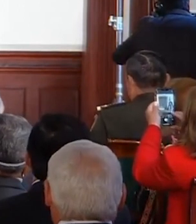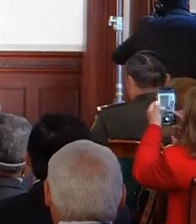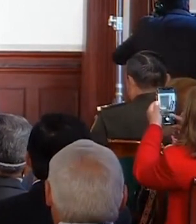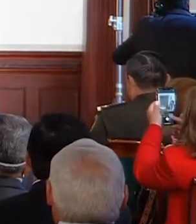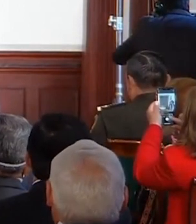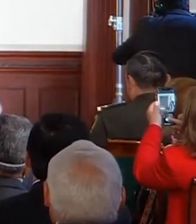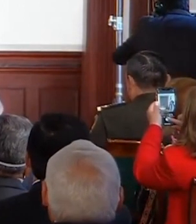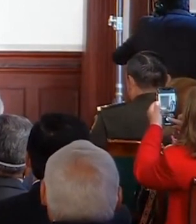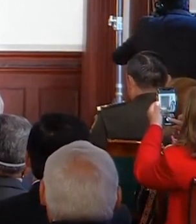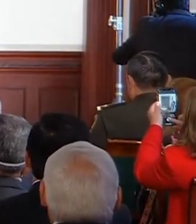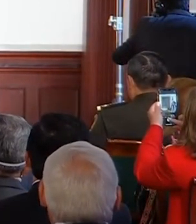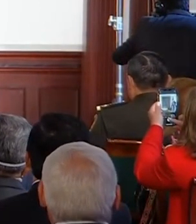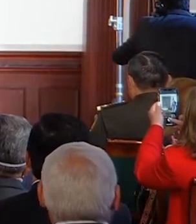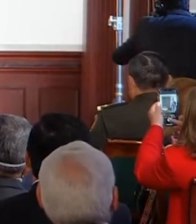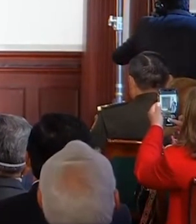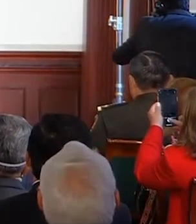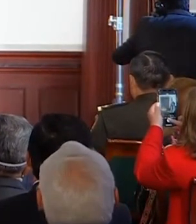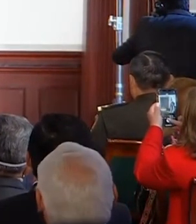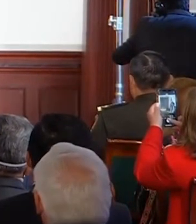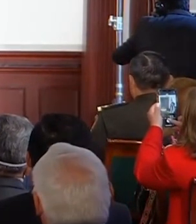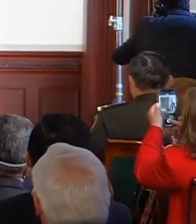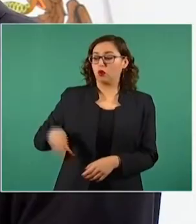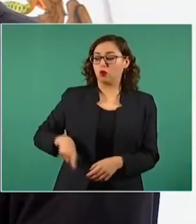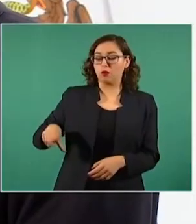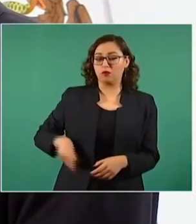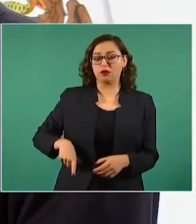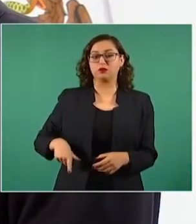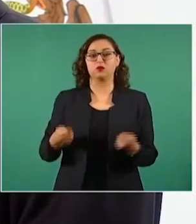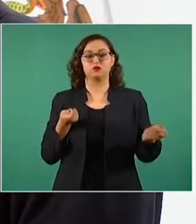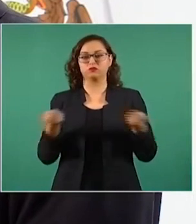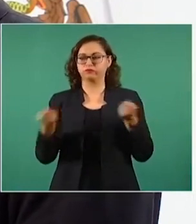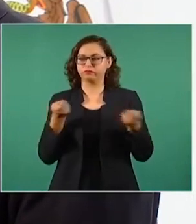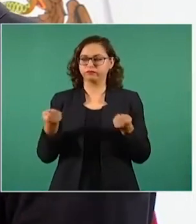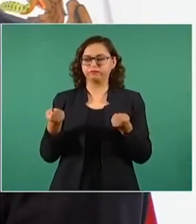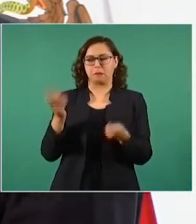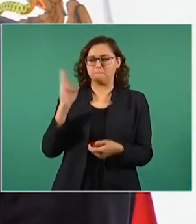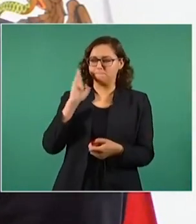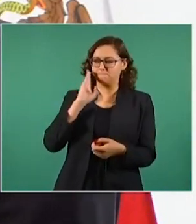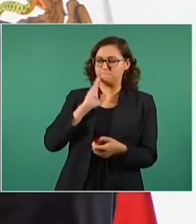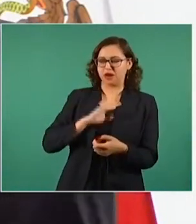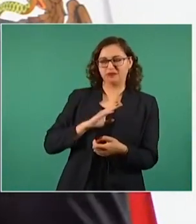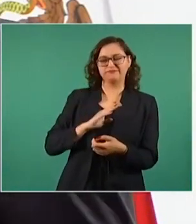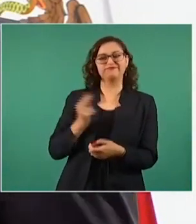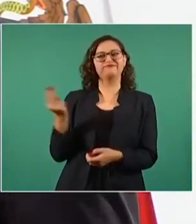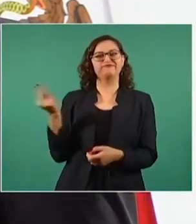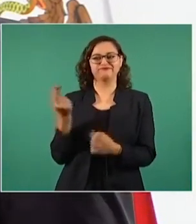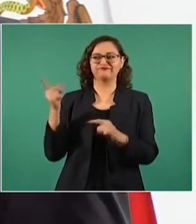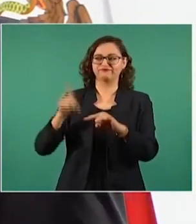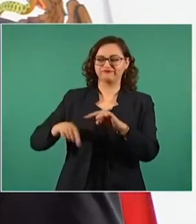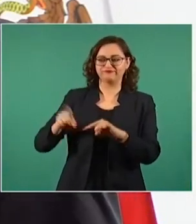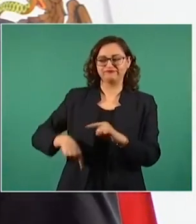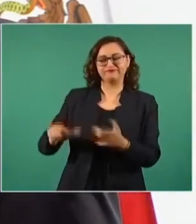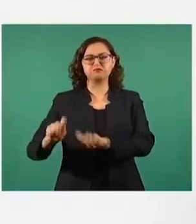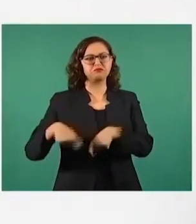que las instalaciones de la estatal comisión federal de electricidad cf fueron abandonadas y que su administración trabaja en la modernización de plantas hidroeléctricas